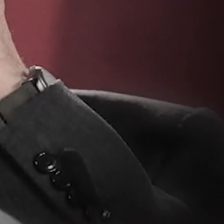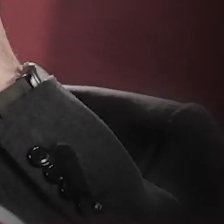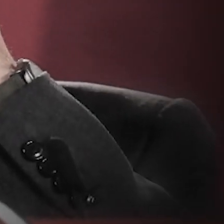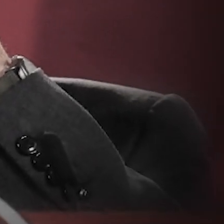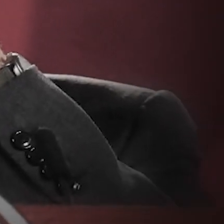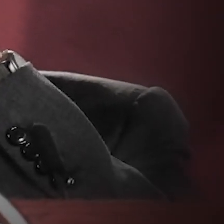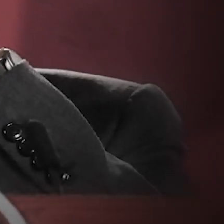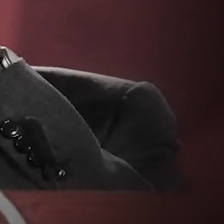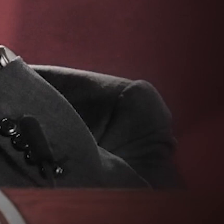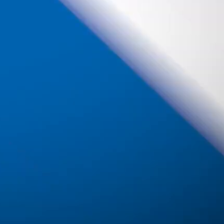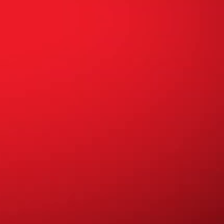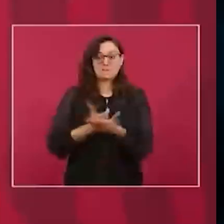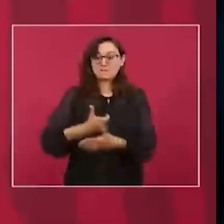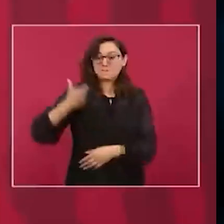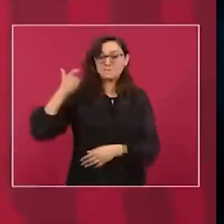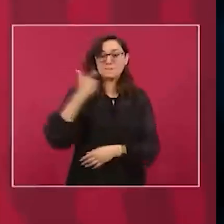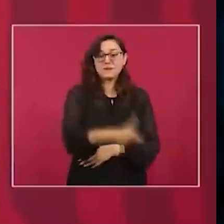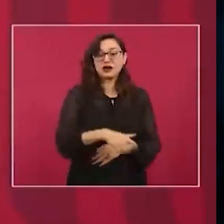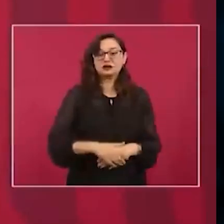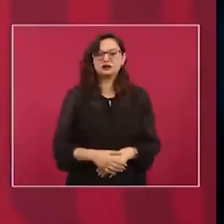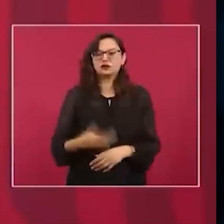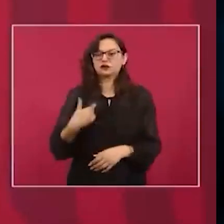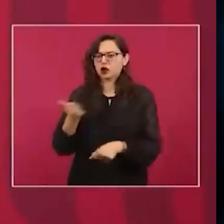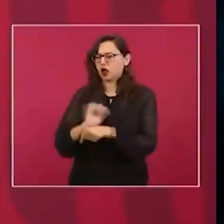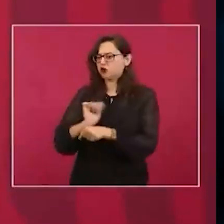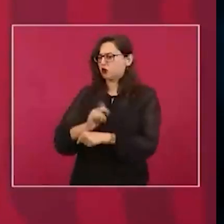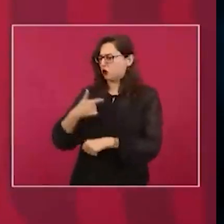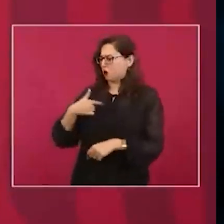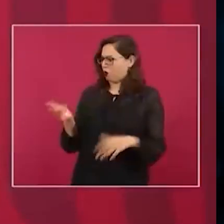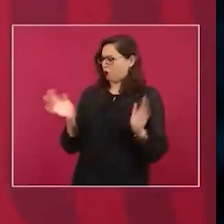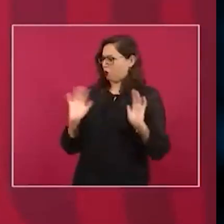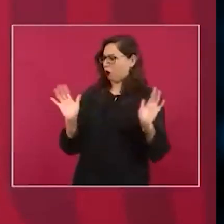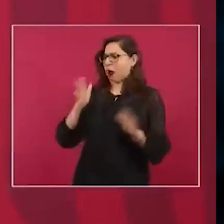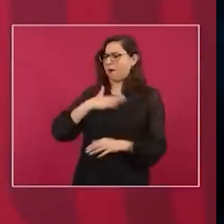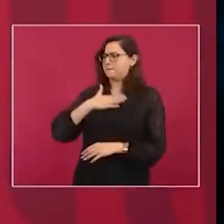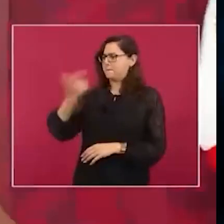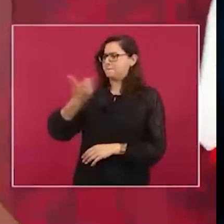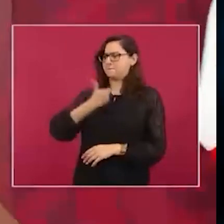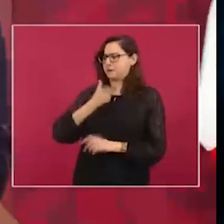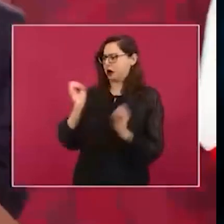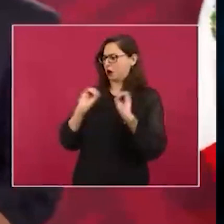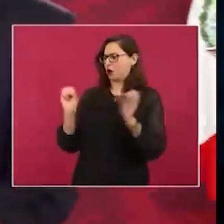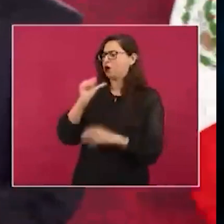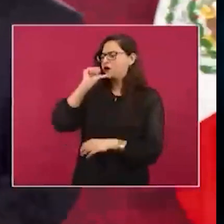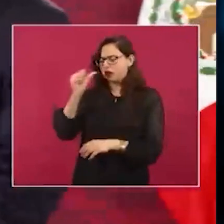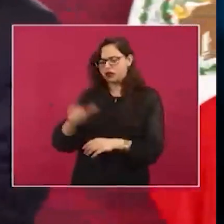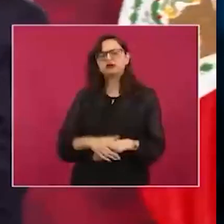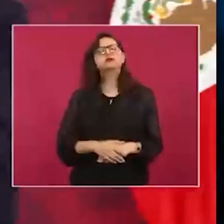chistoso en lugar de argumentar dice un actor escribió no recibo este sobres amarillos no